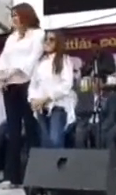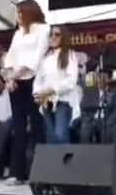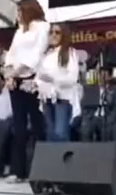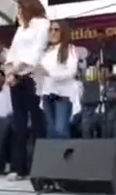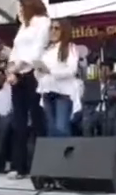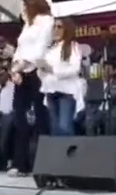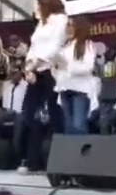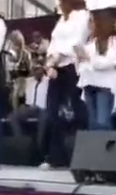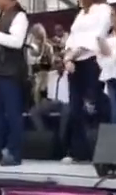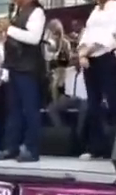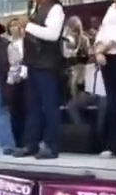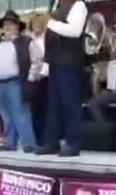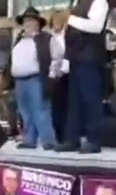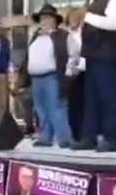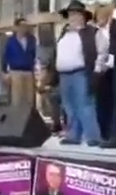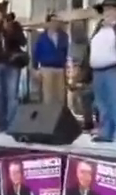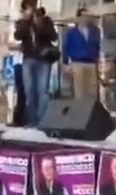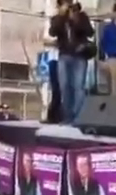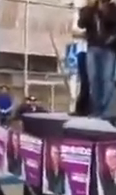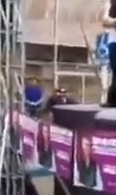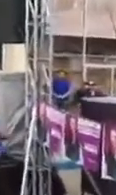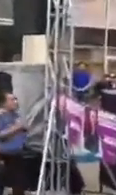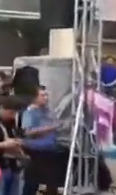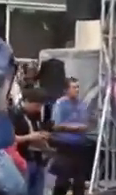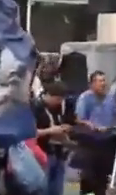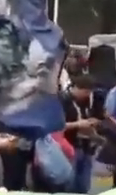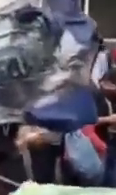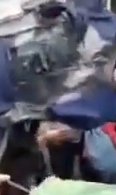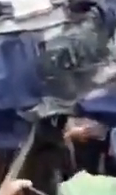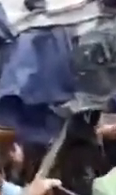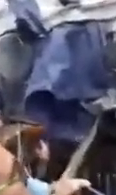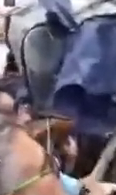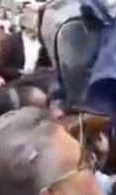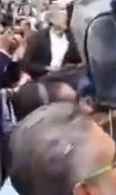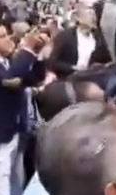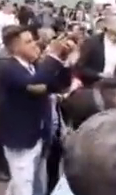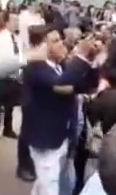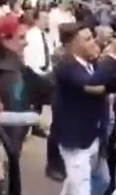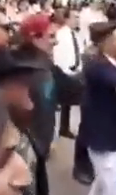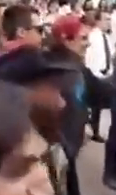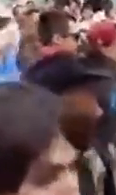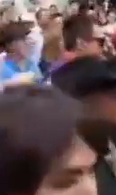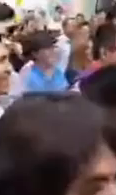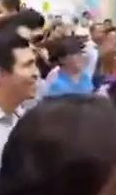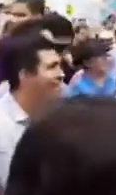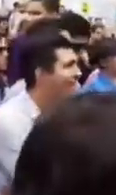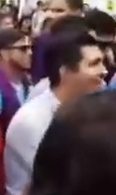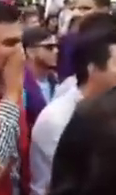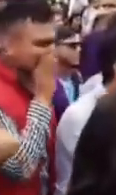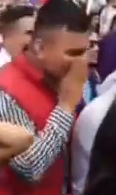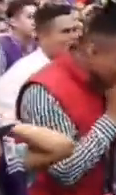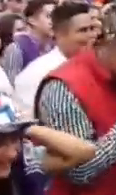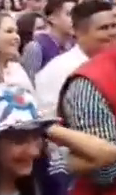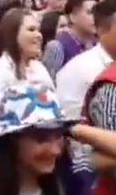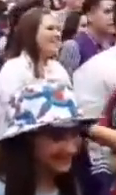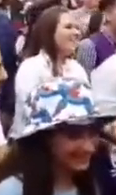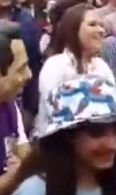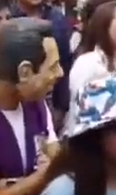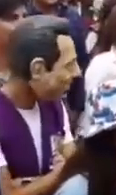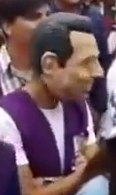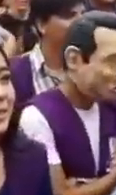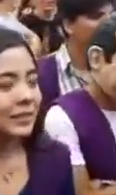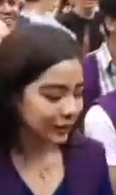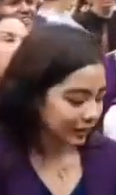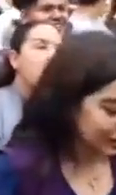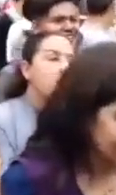presidencia de la República, estuvo en Guadalajara, Jalisco, donde aseguró que los asesinatos de los aspirantes a diversos puestos de elección popular podrían